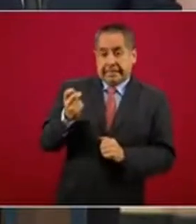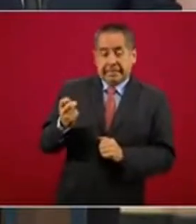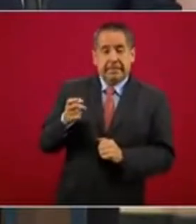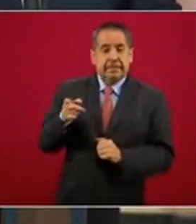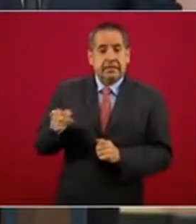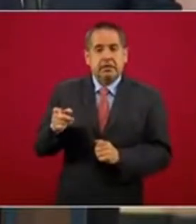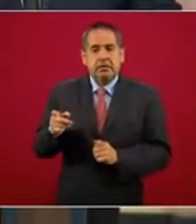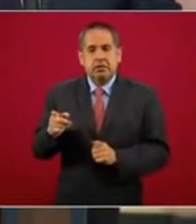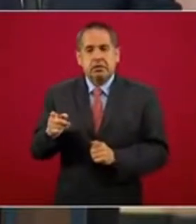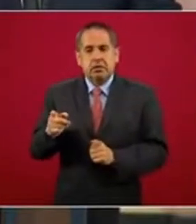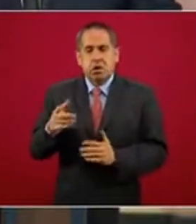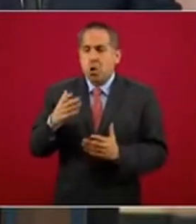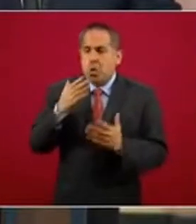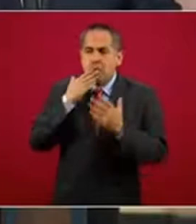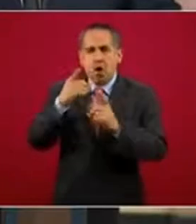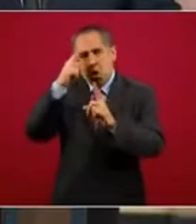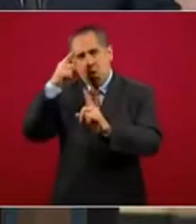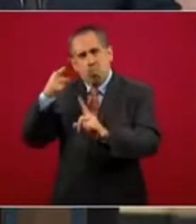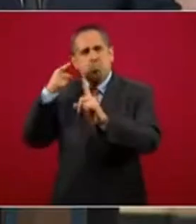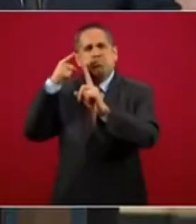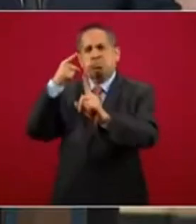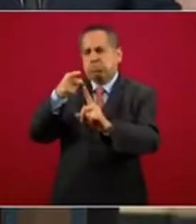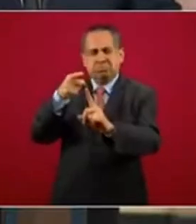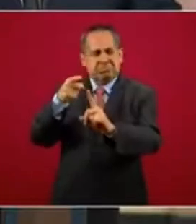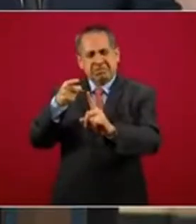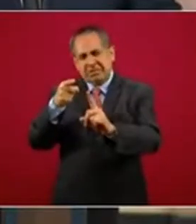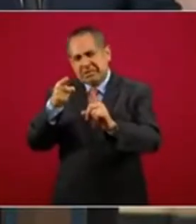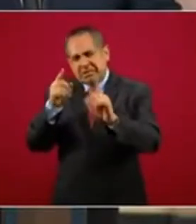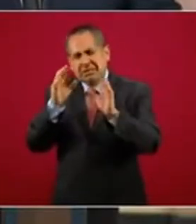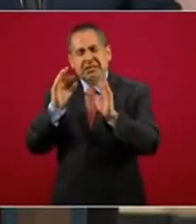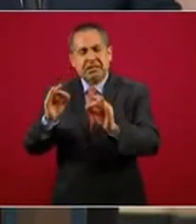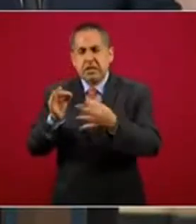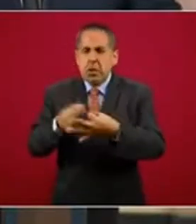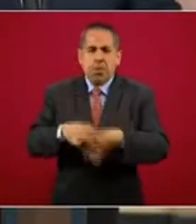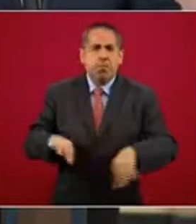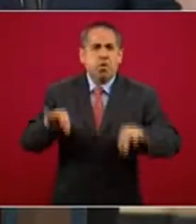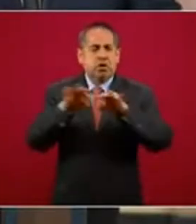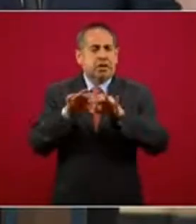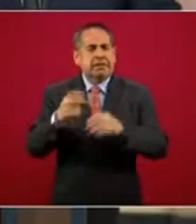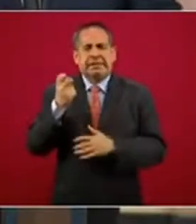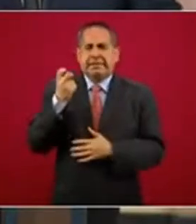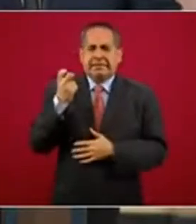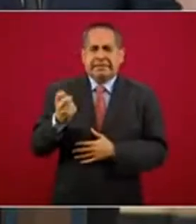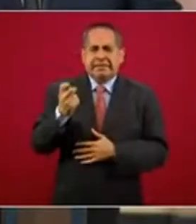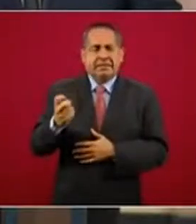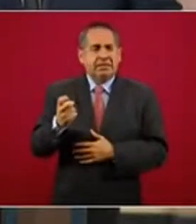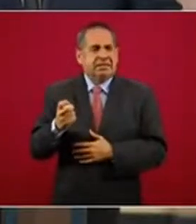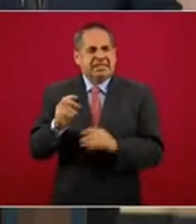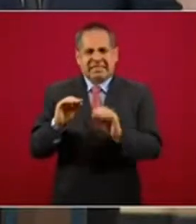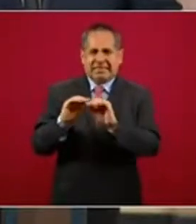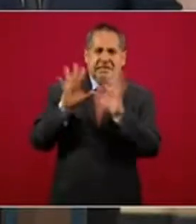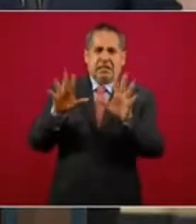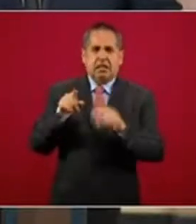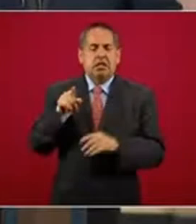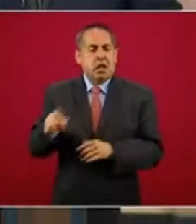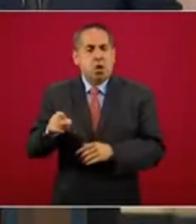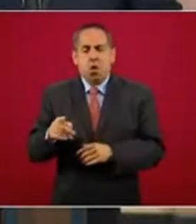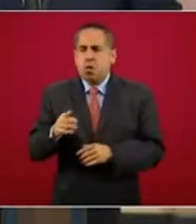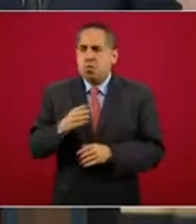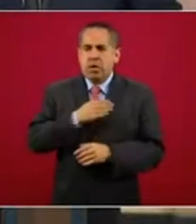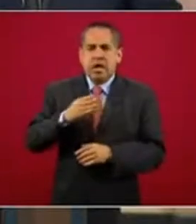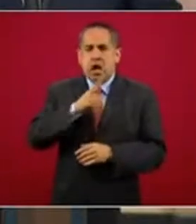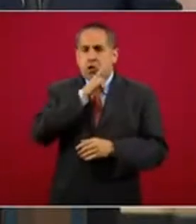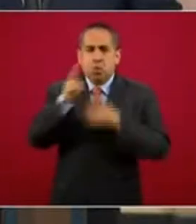el 40% para las cuotas legales. Hay que empezar a ayudar a nuestra gente a salir de aquí. Usa el 20% para comprar